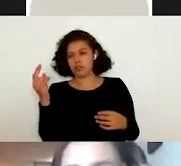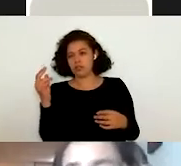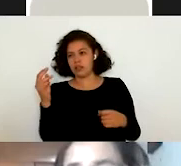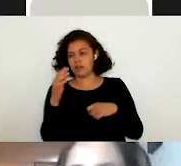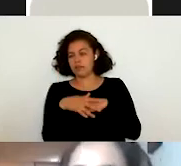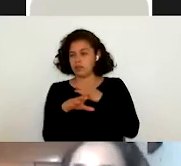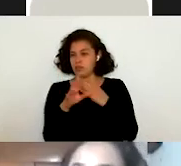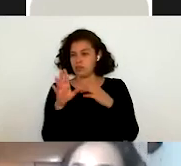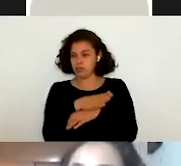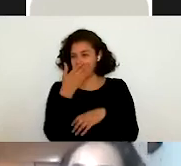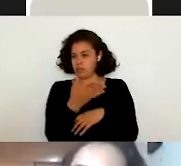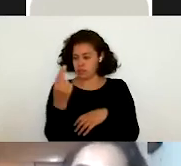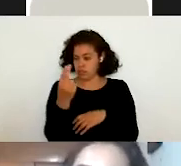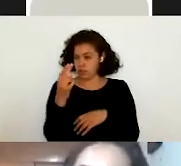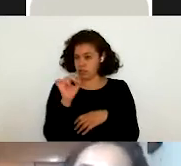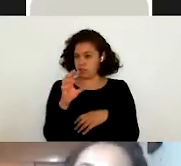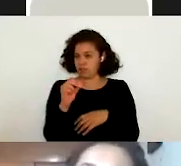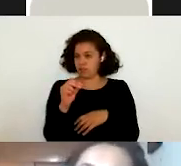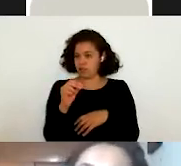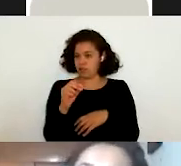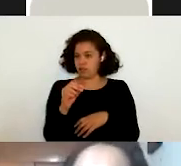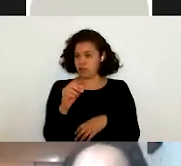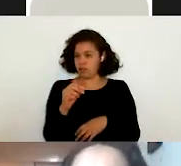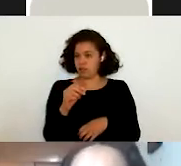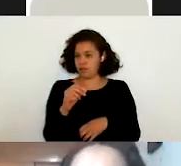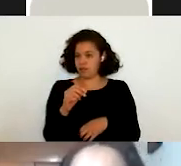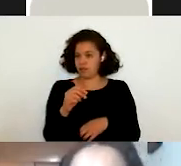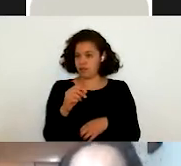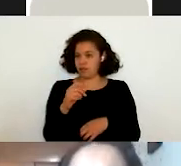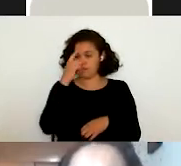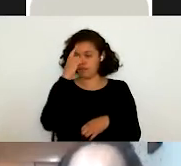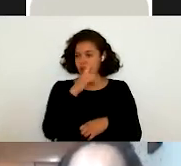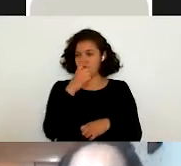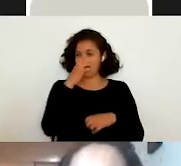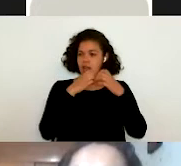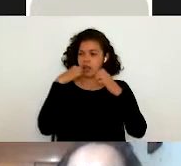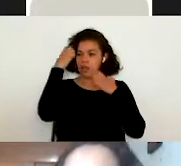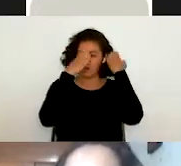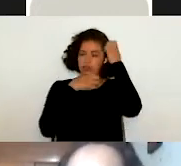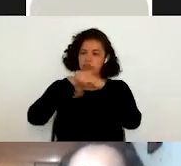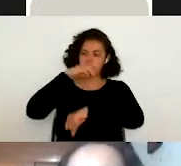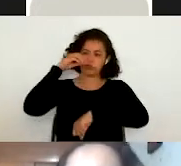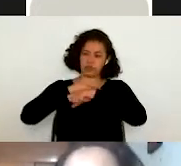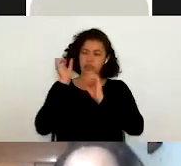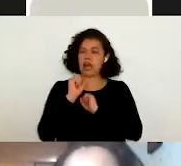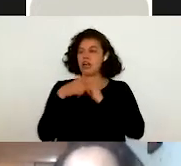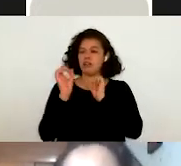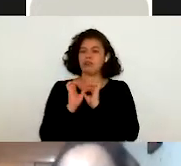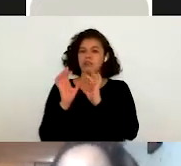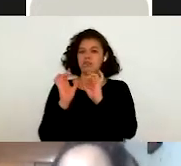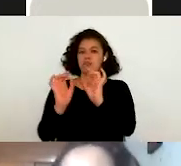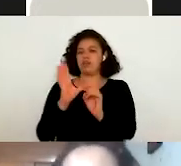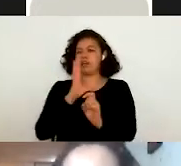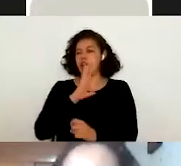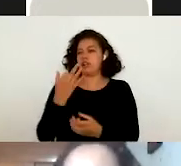¿no? Entonces, en la parte de evaluación ya vamos a narrar todos estos imprevistos o no que se tuvieron, todos